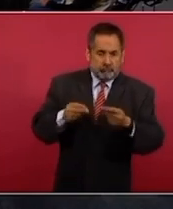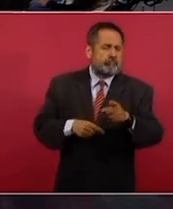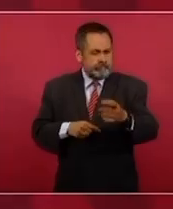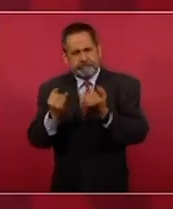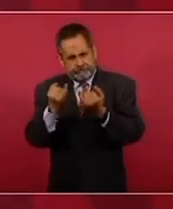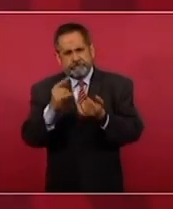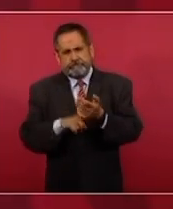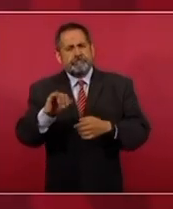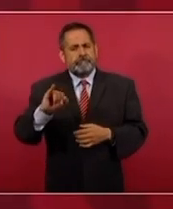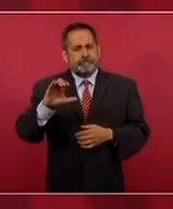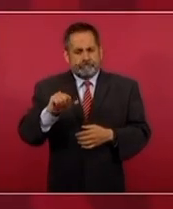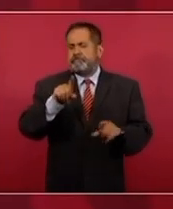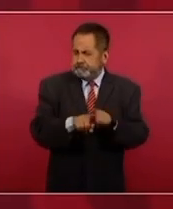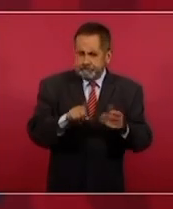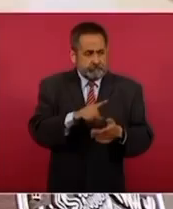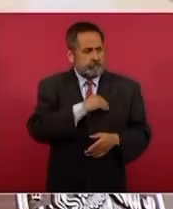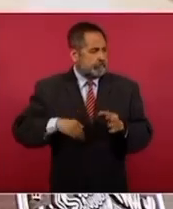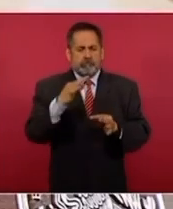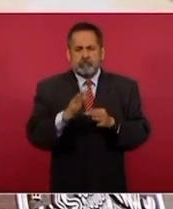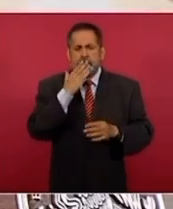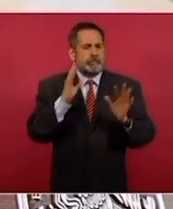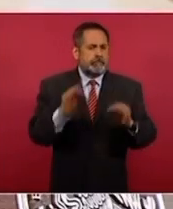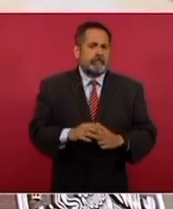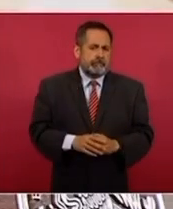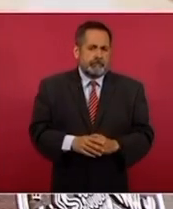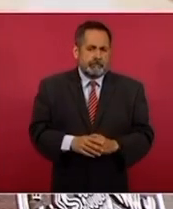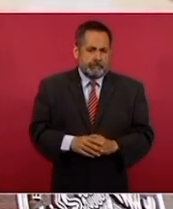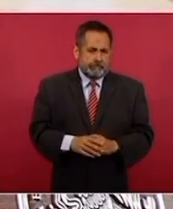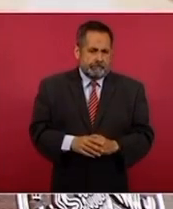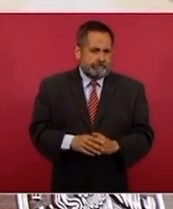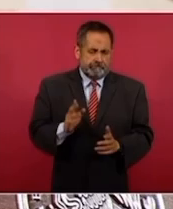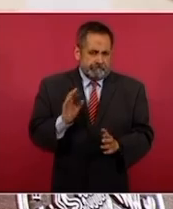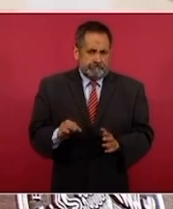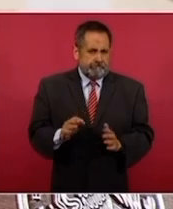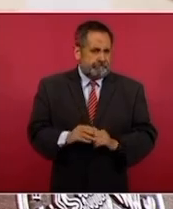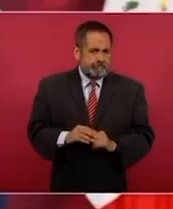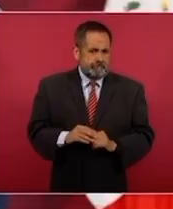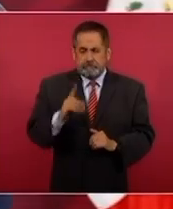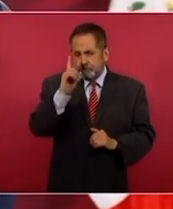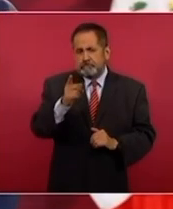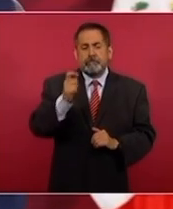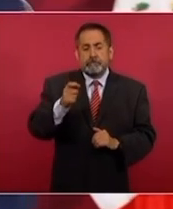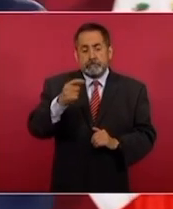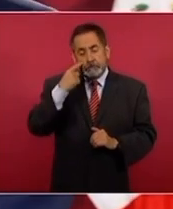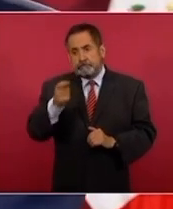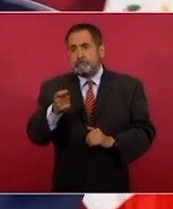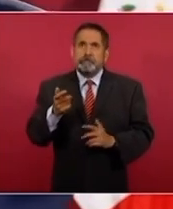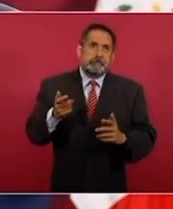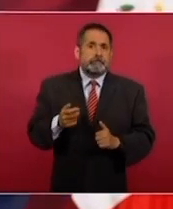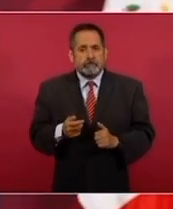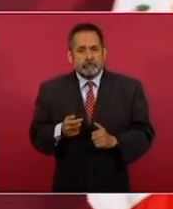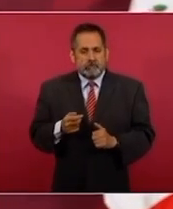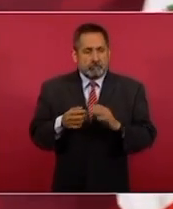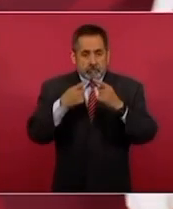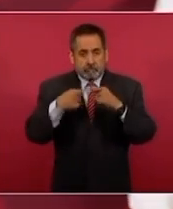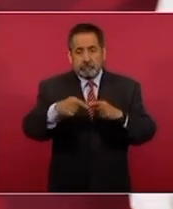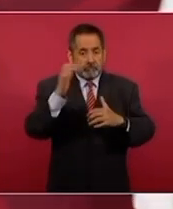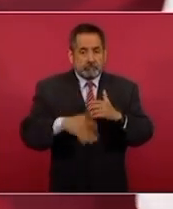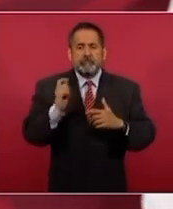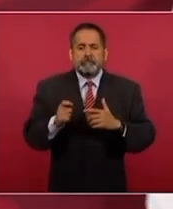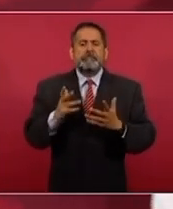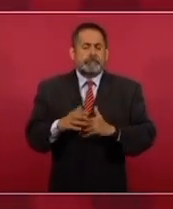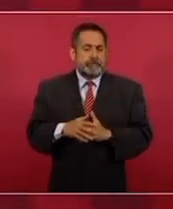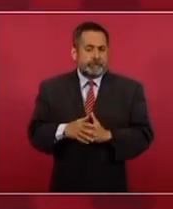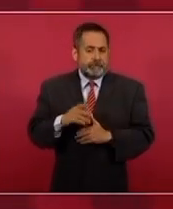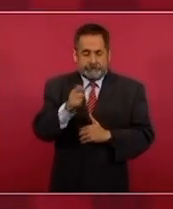francisca también participó y están cumpliendo aquí éste lo que se tiene que concluir es